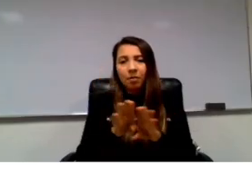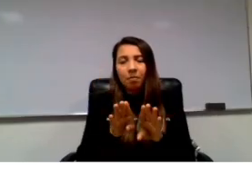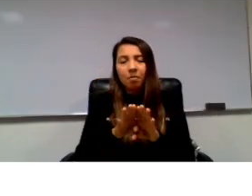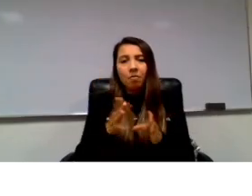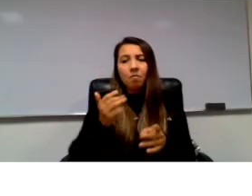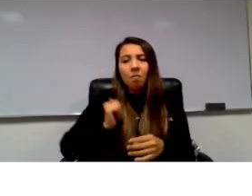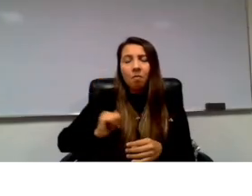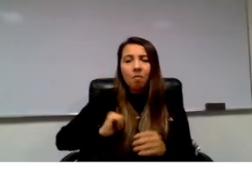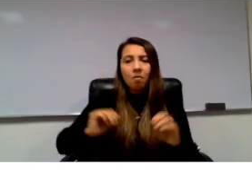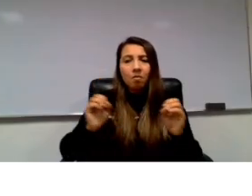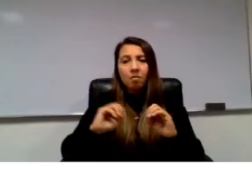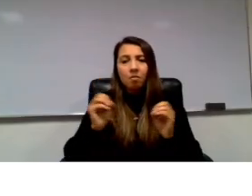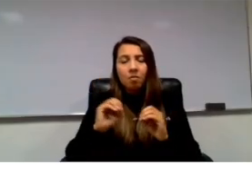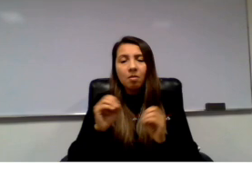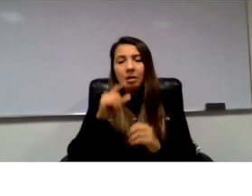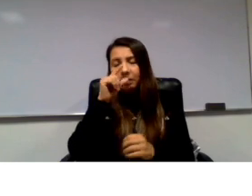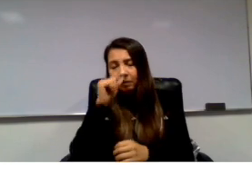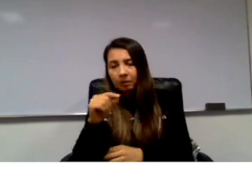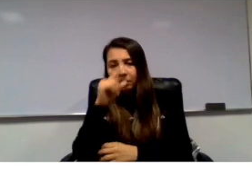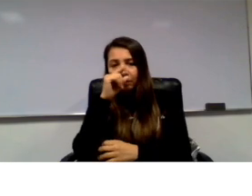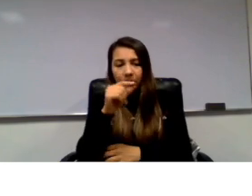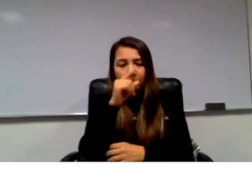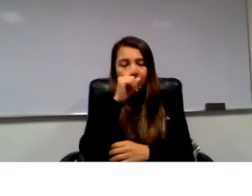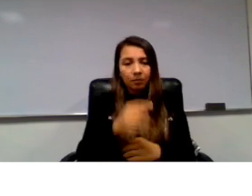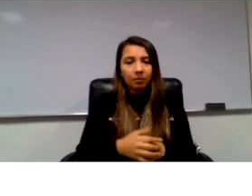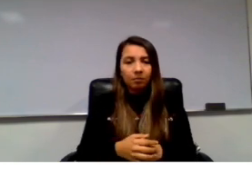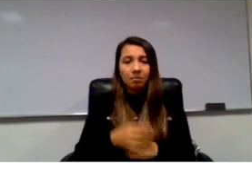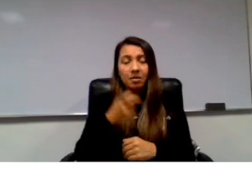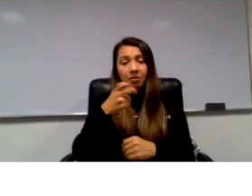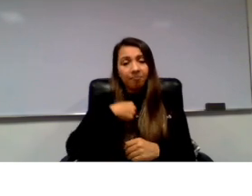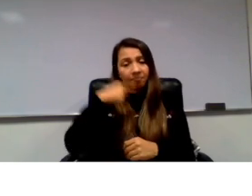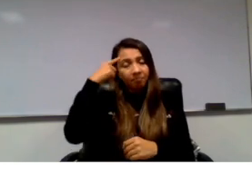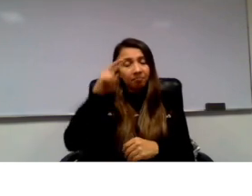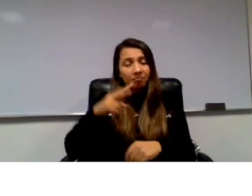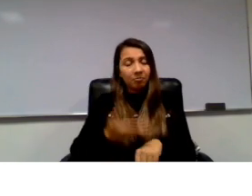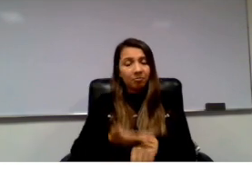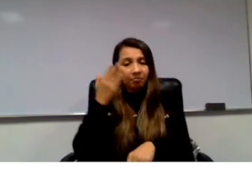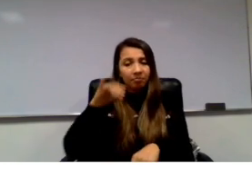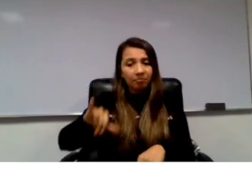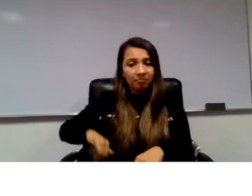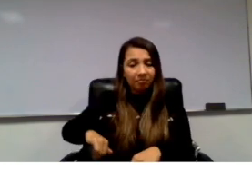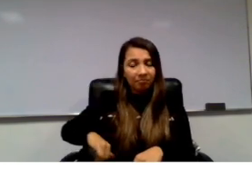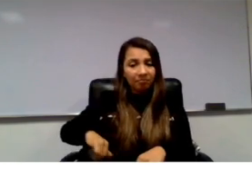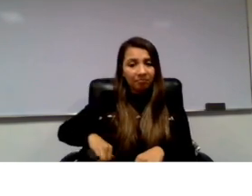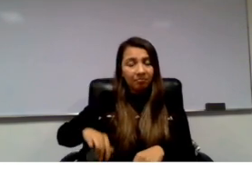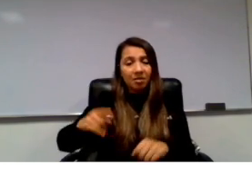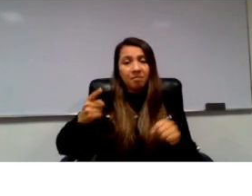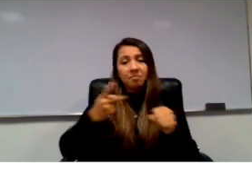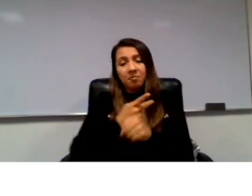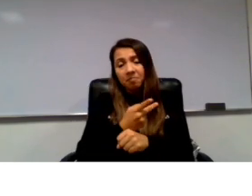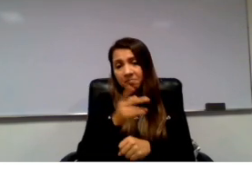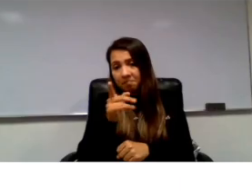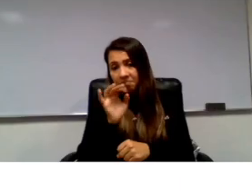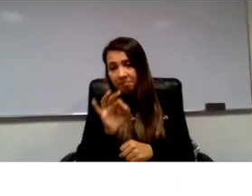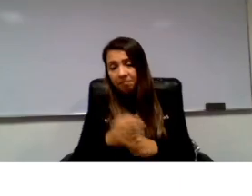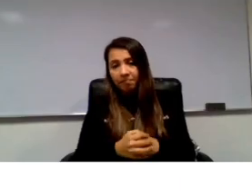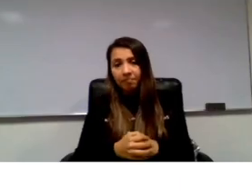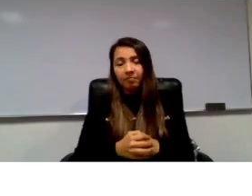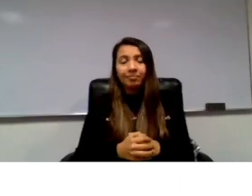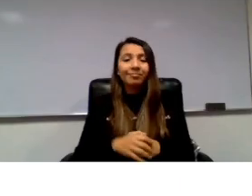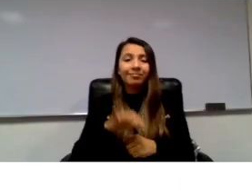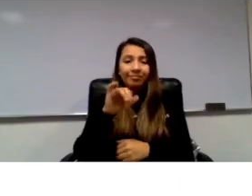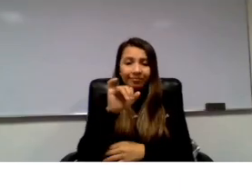había explorado porque no nos dejaban, ¿no? Entonces, me parece muy interesante que eso haya pasado, ¿no? En ese caso.